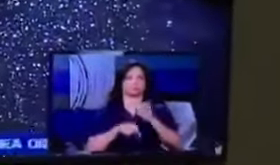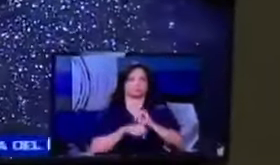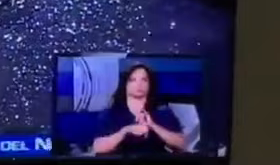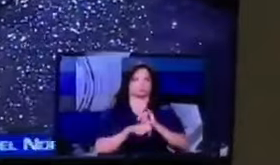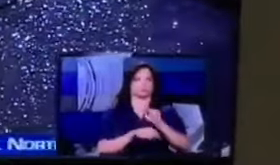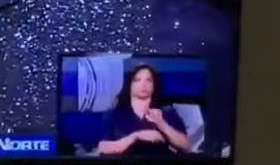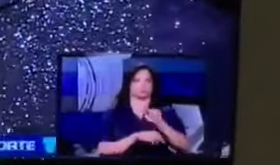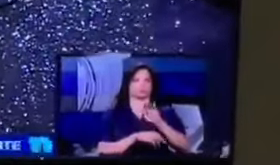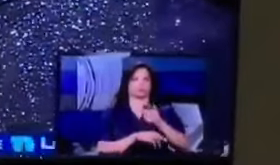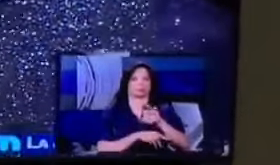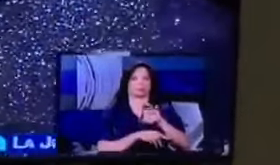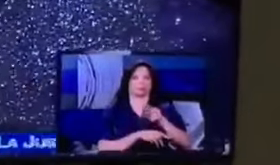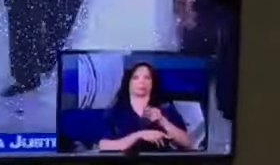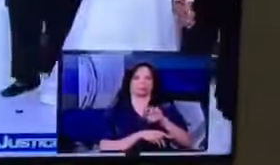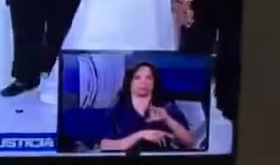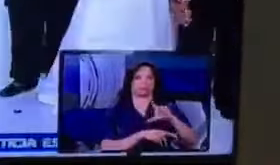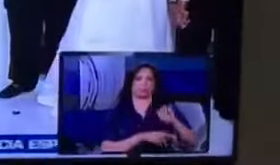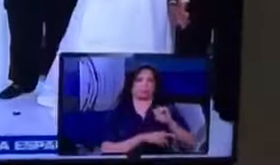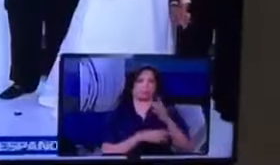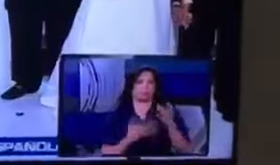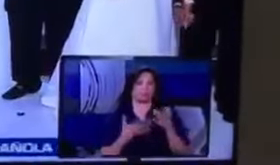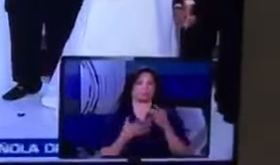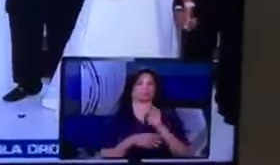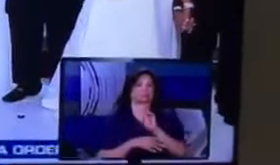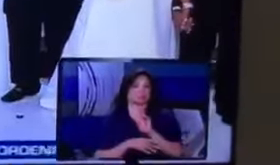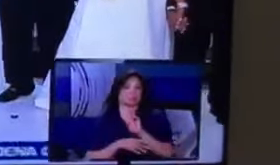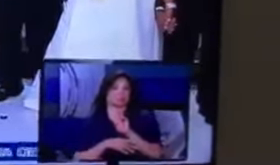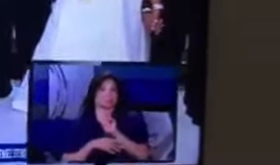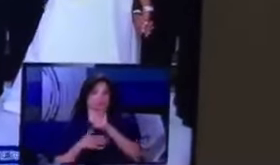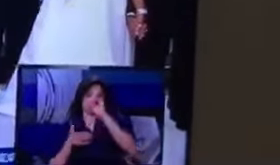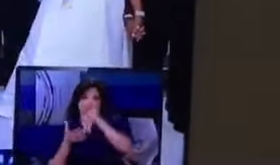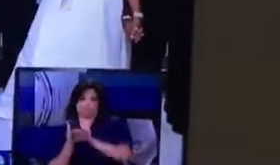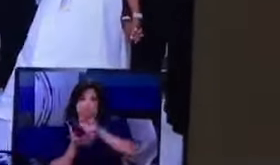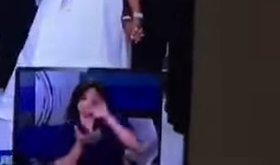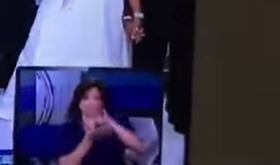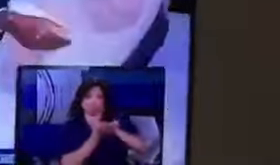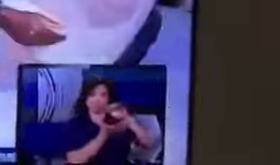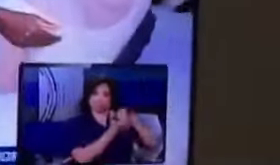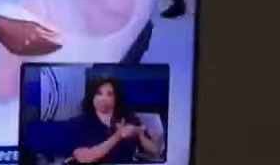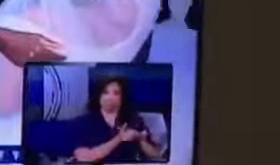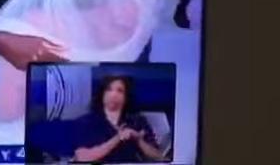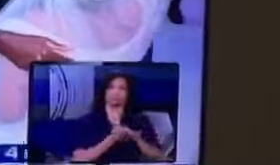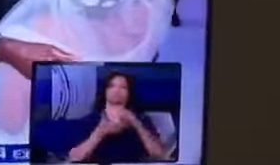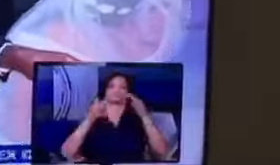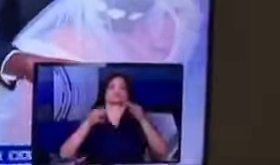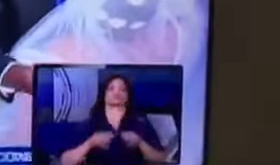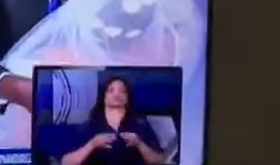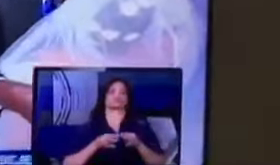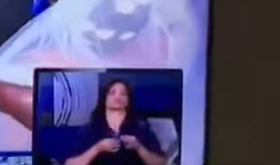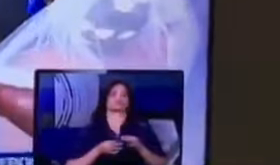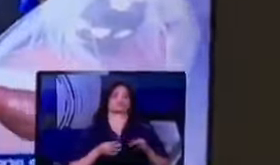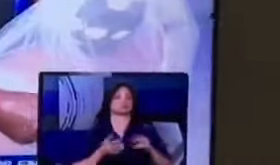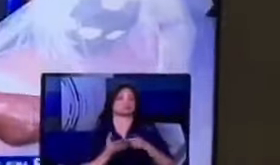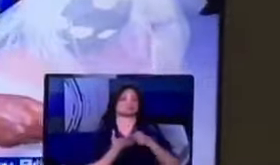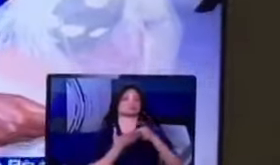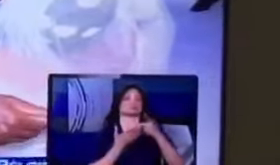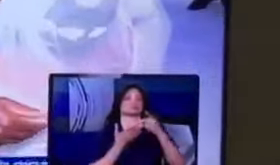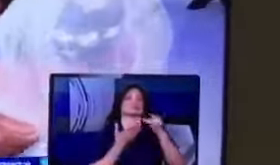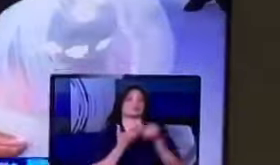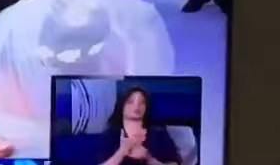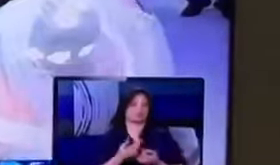iglesia Tabernáculo de Salvación y Alabanza, estas 7 parejas que vivían en concubinato decidieron consagrar su proyecto de